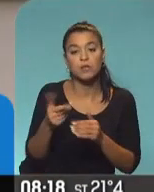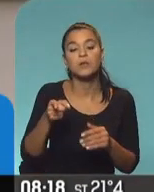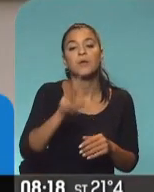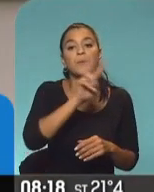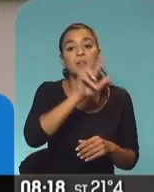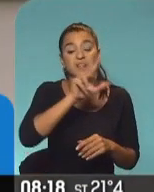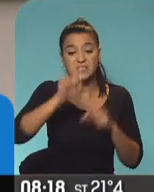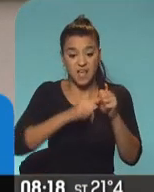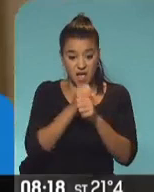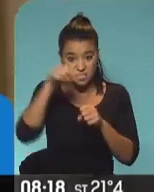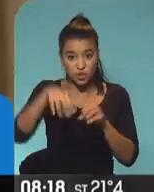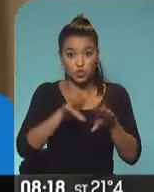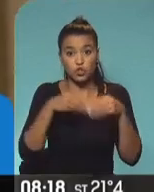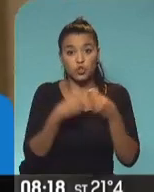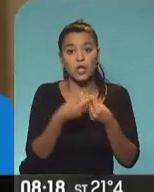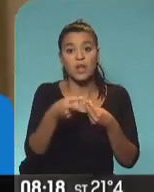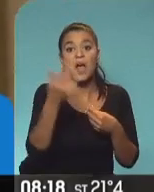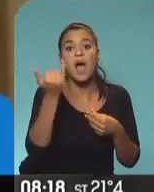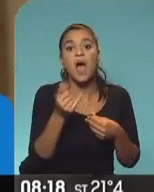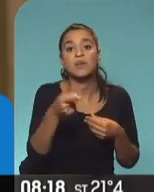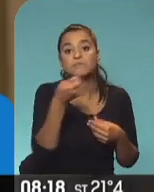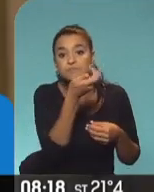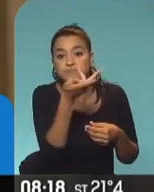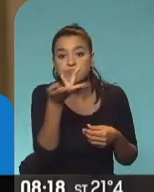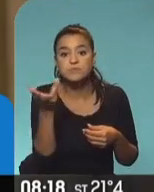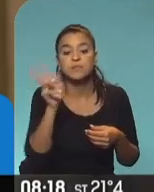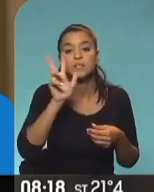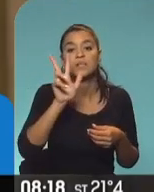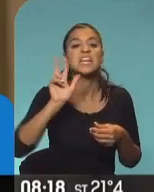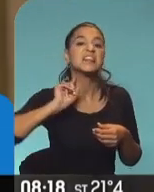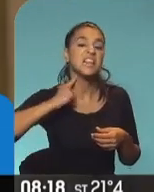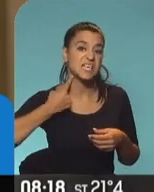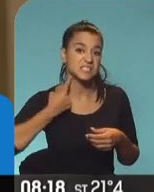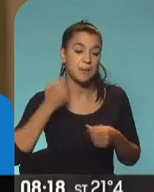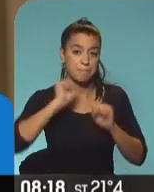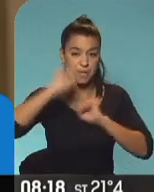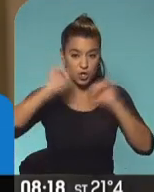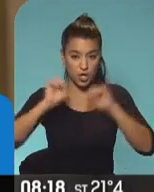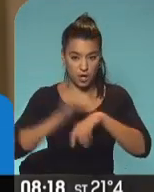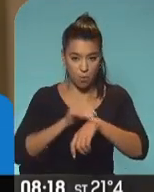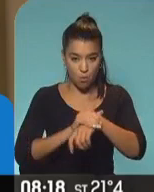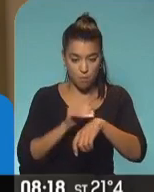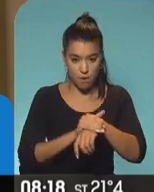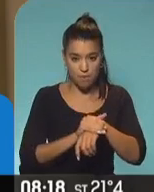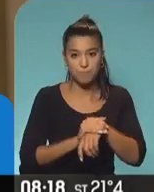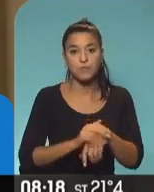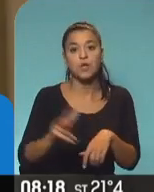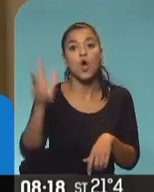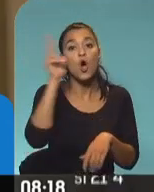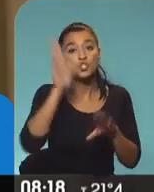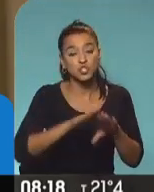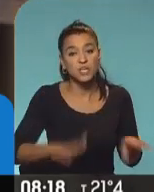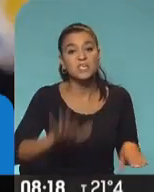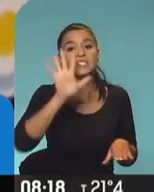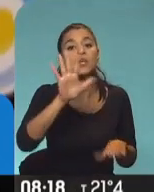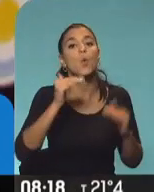hasta hoy, en total, tenemos contabilizados 13 por pirotecnia, 8 niños y 5